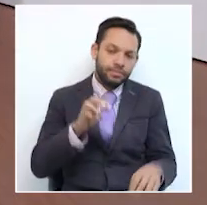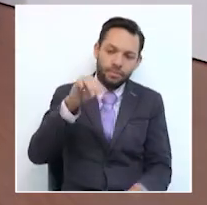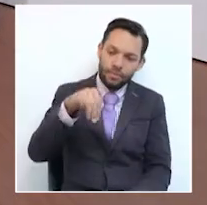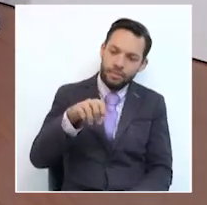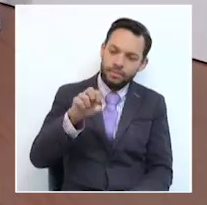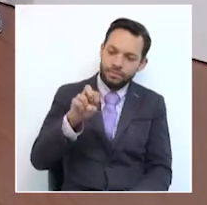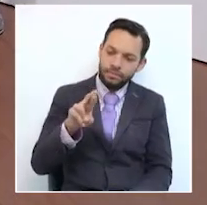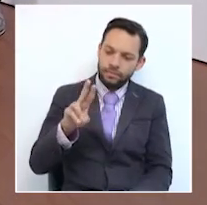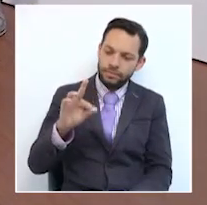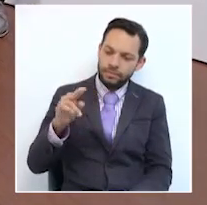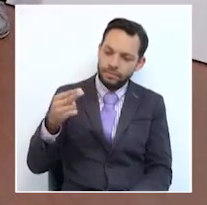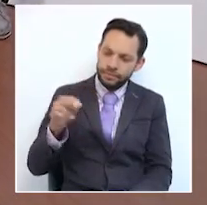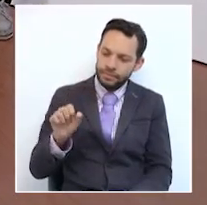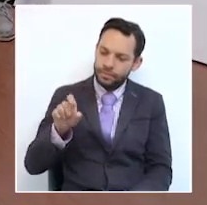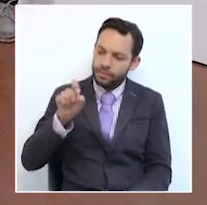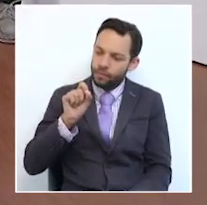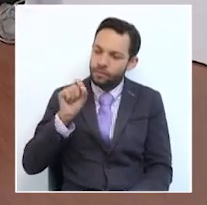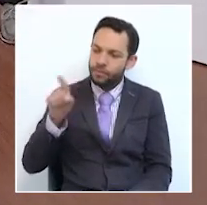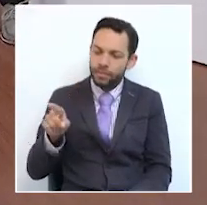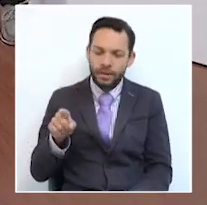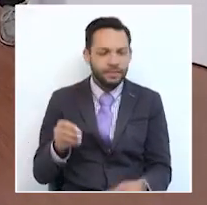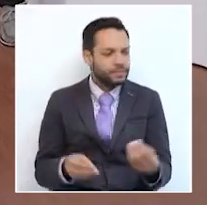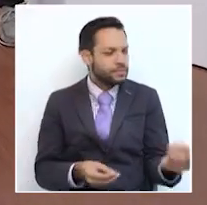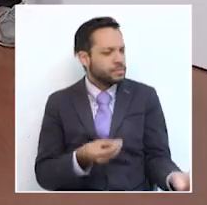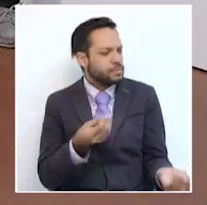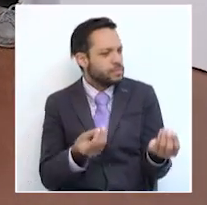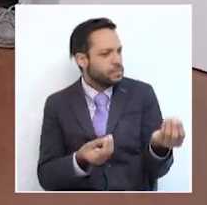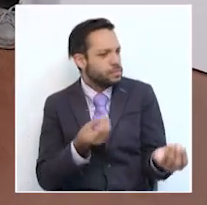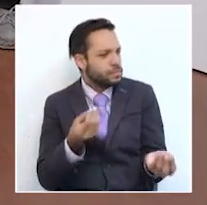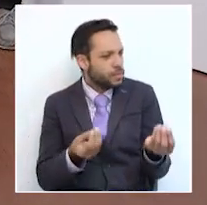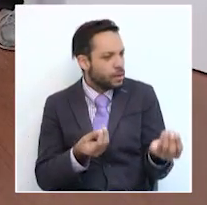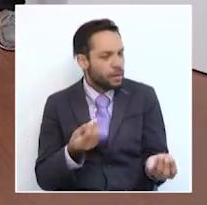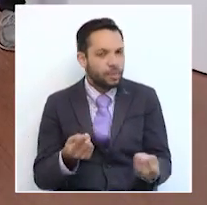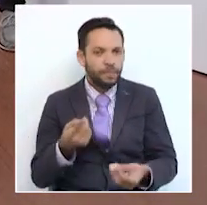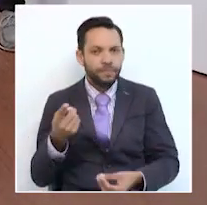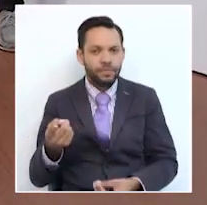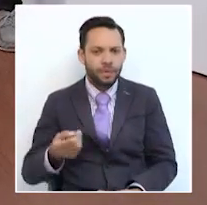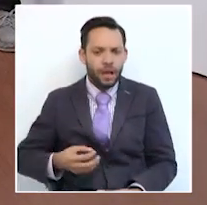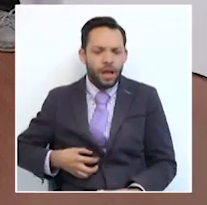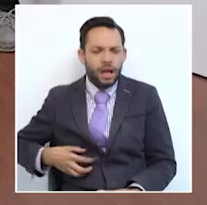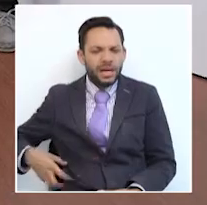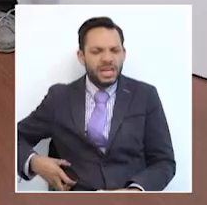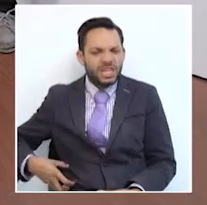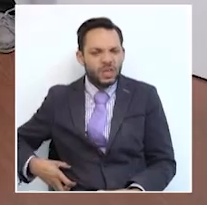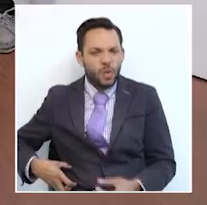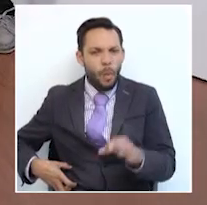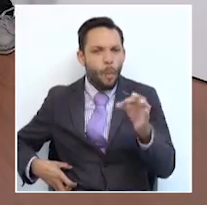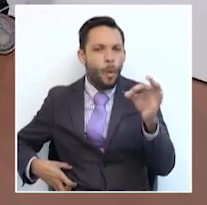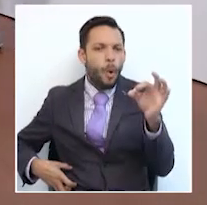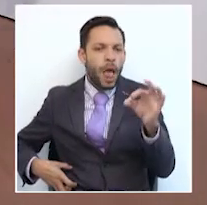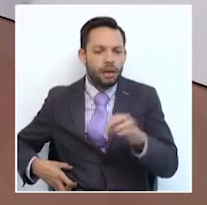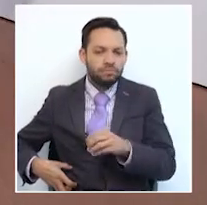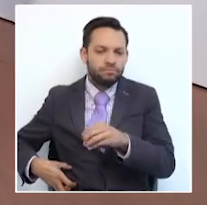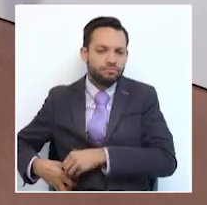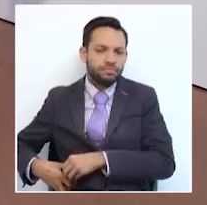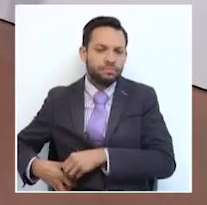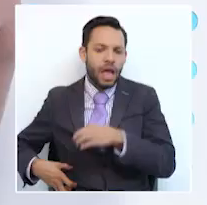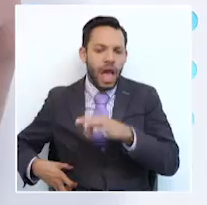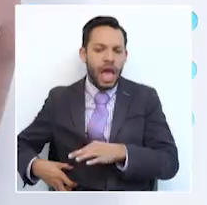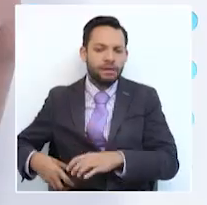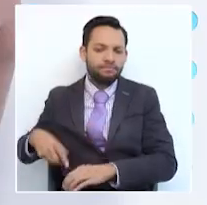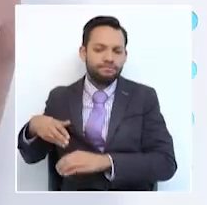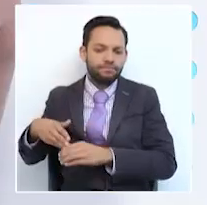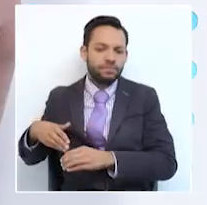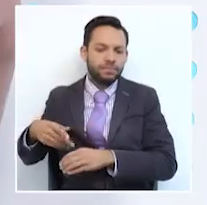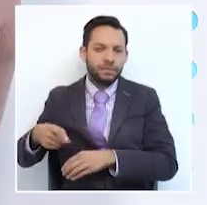pregunta por favor qué hacer cuando un paciente tiene cálculos en los riñones bueno hay que determinar